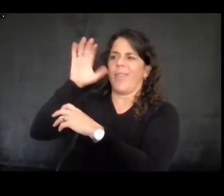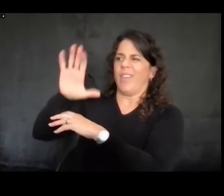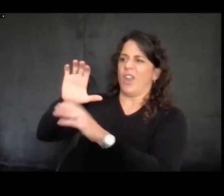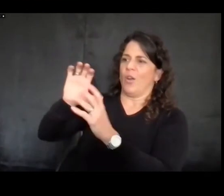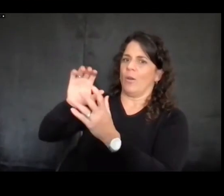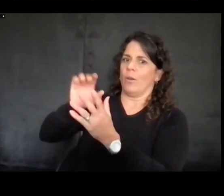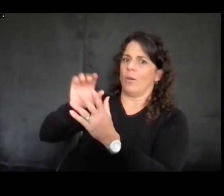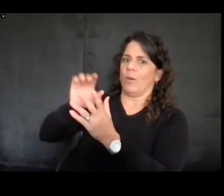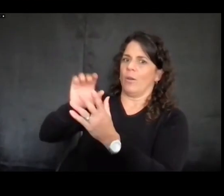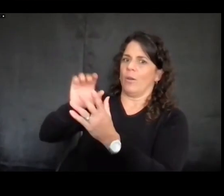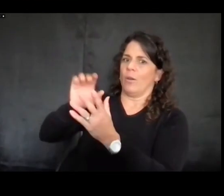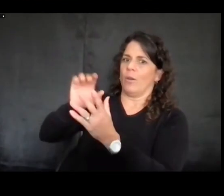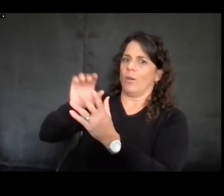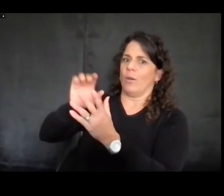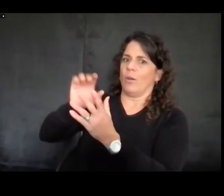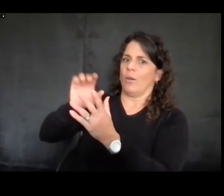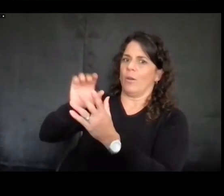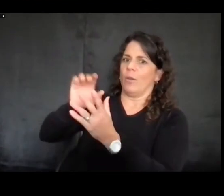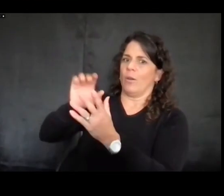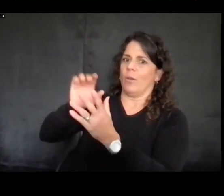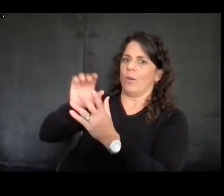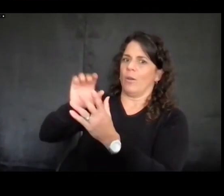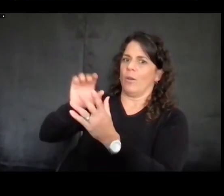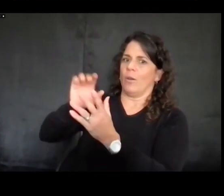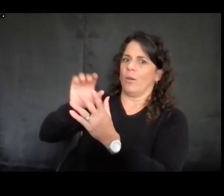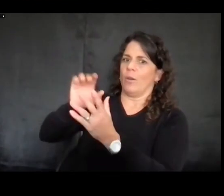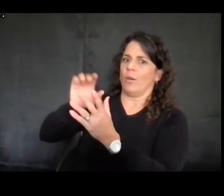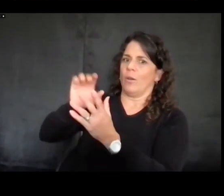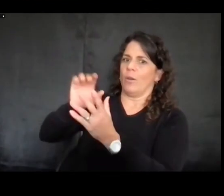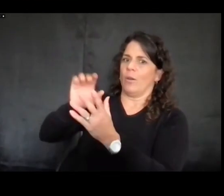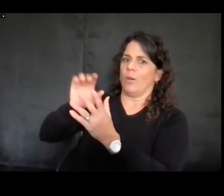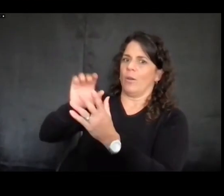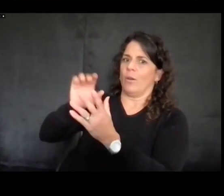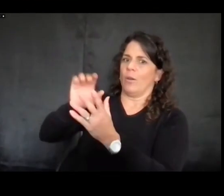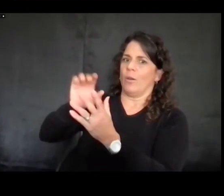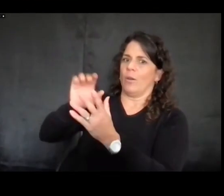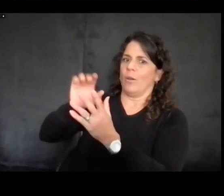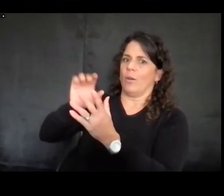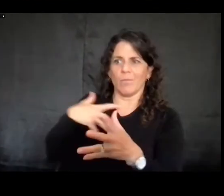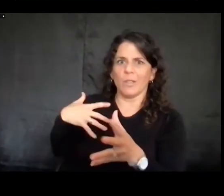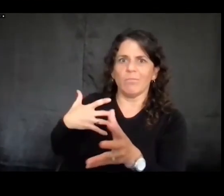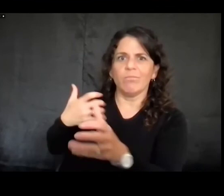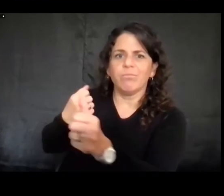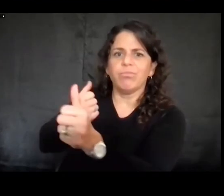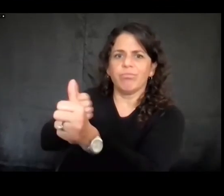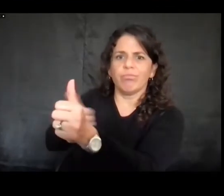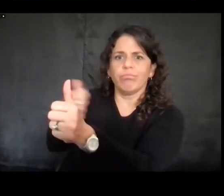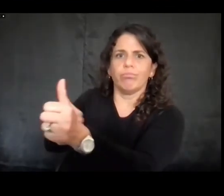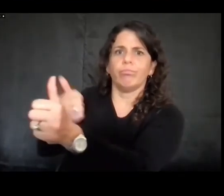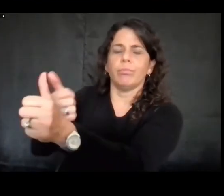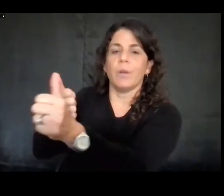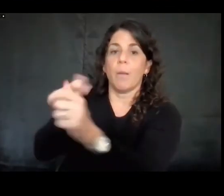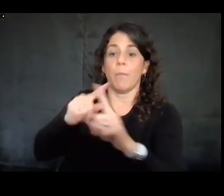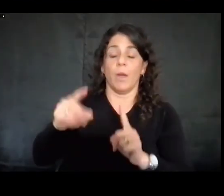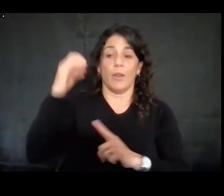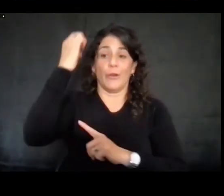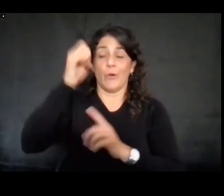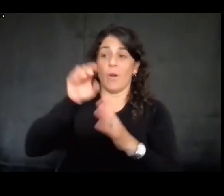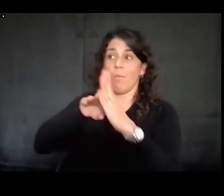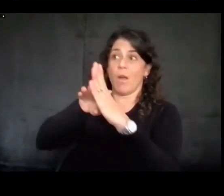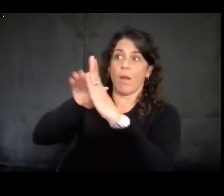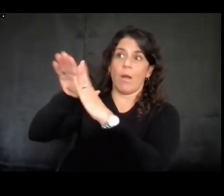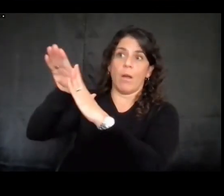surgimiento porque usted que está aplicable también lleve al ver que europa tiene otro